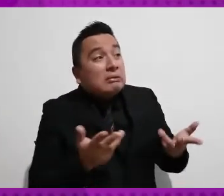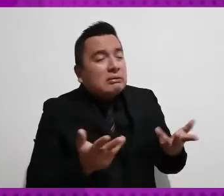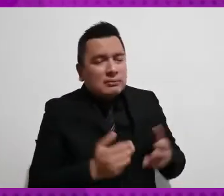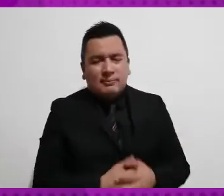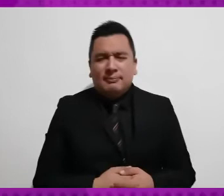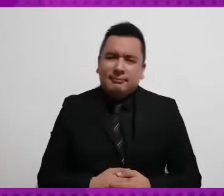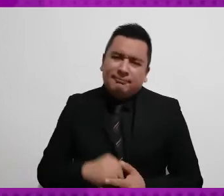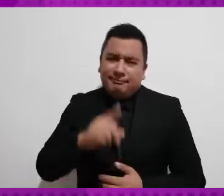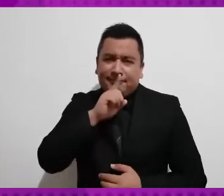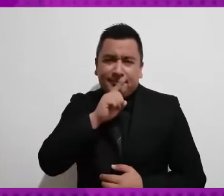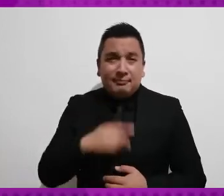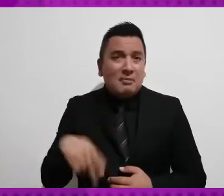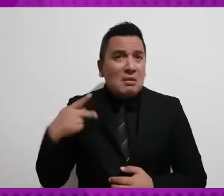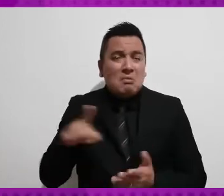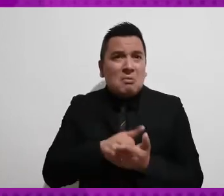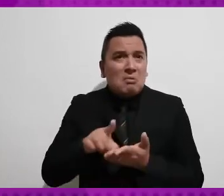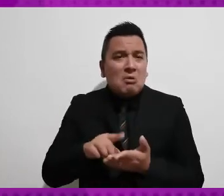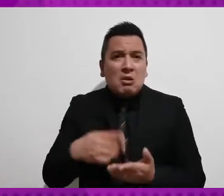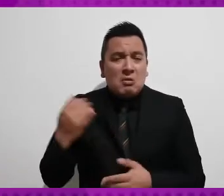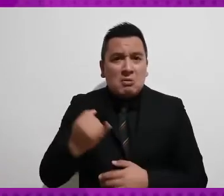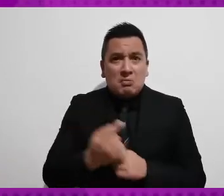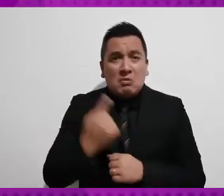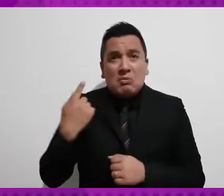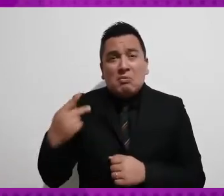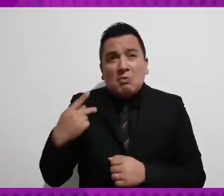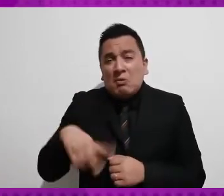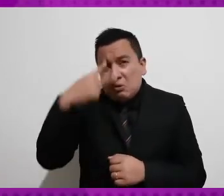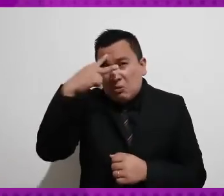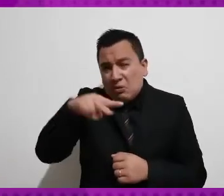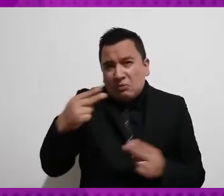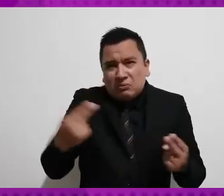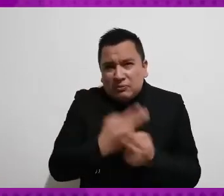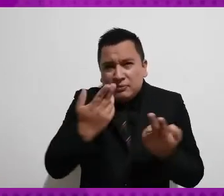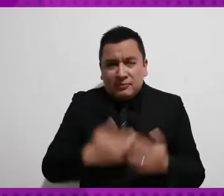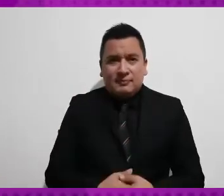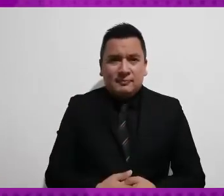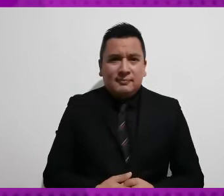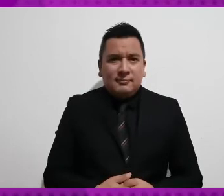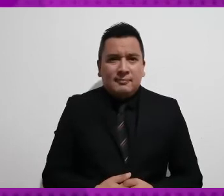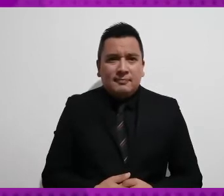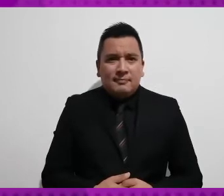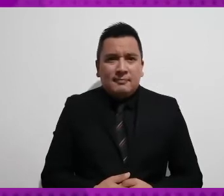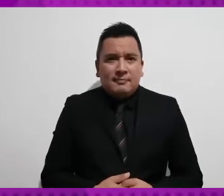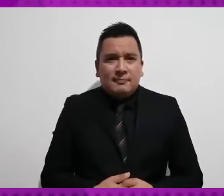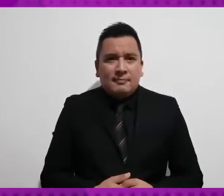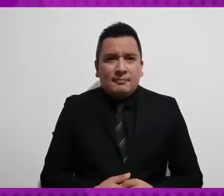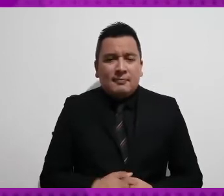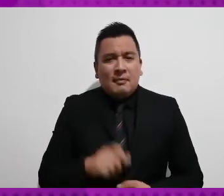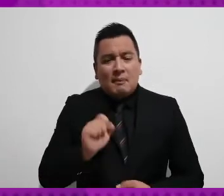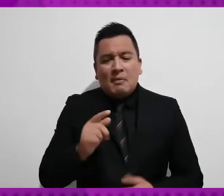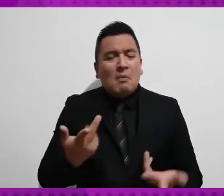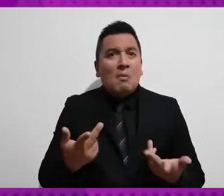en este caso, un derecho que es fundamental, porque forma parte incluso de los derechos humanos, que es el derecho a ejercer nuestros